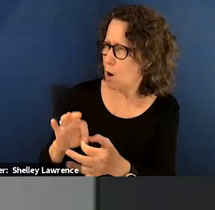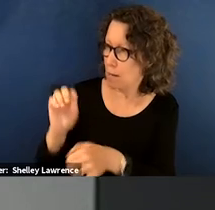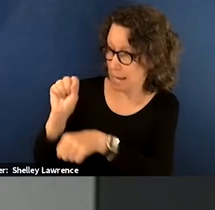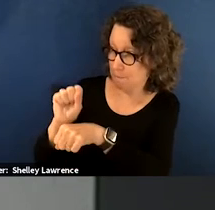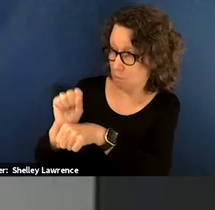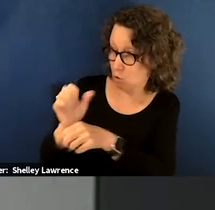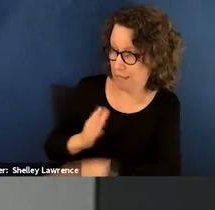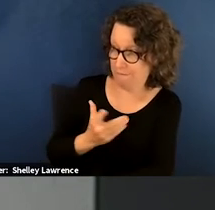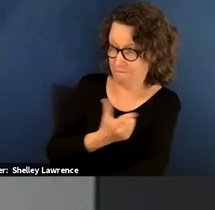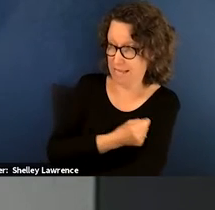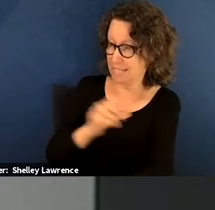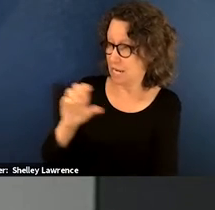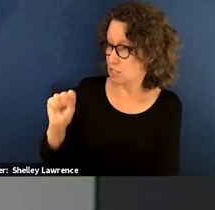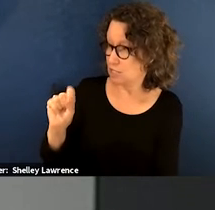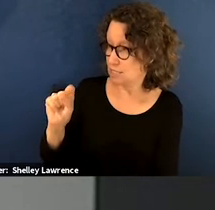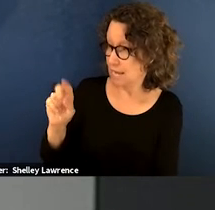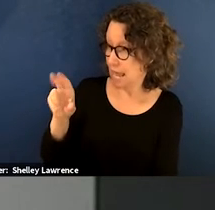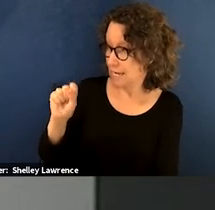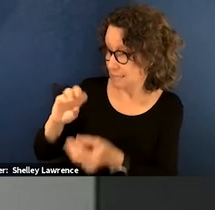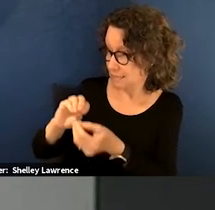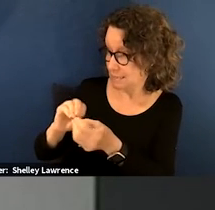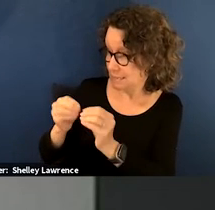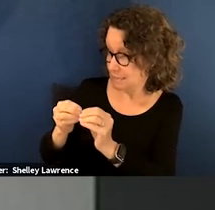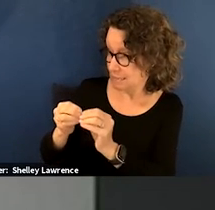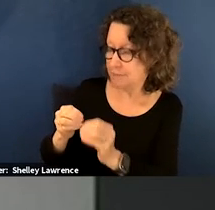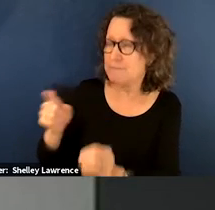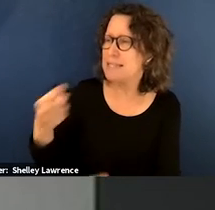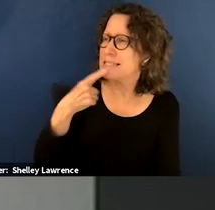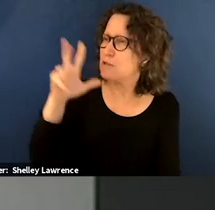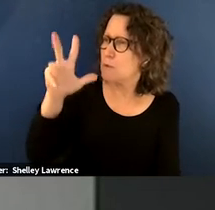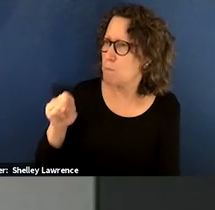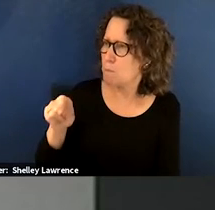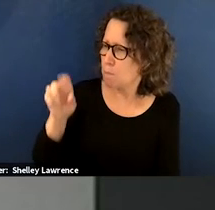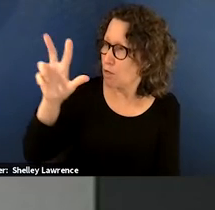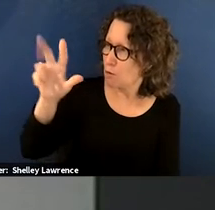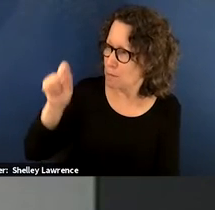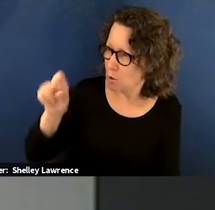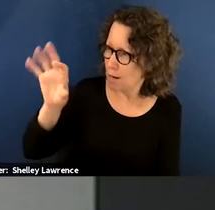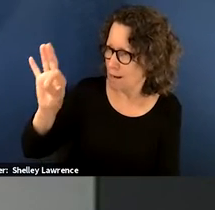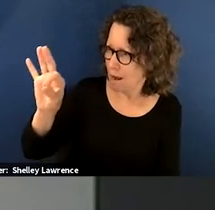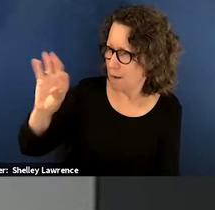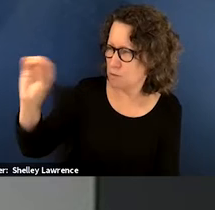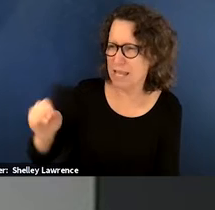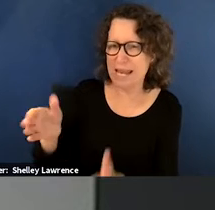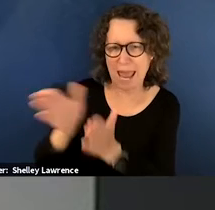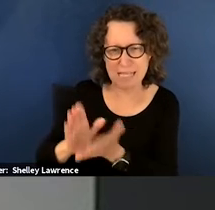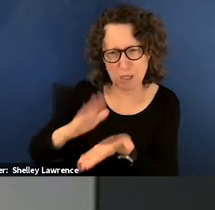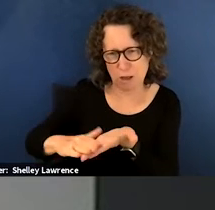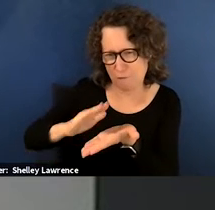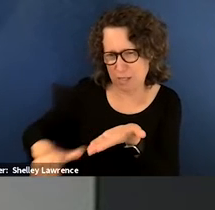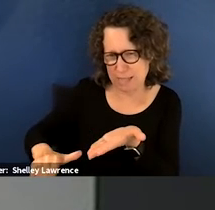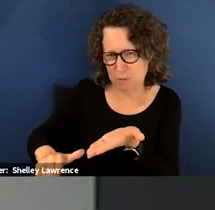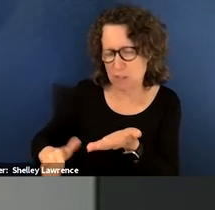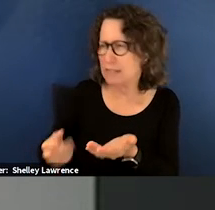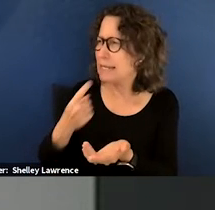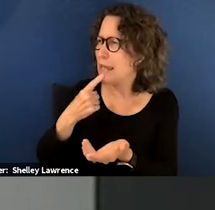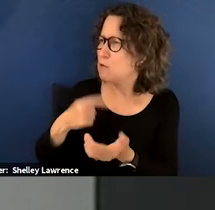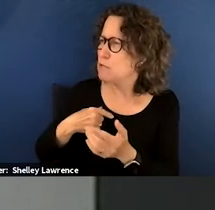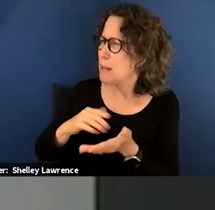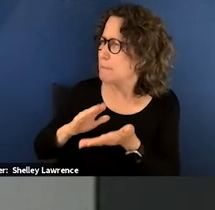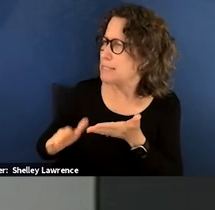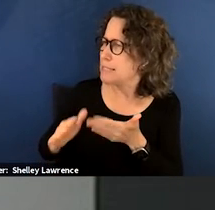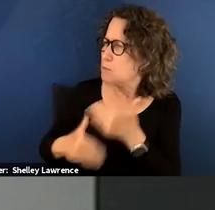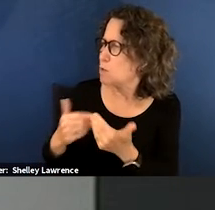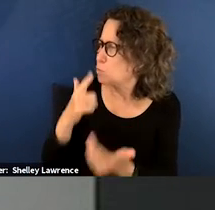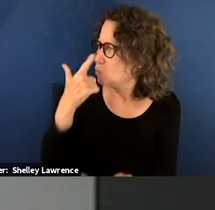pregunta acerca del estado de vacunación de los empleados. Aquí dice 3.9% están solicitando una exención. ¿Me